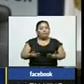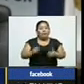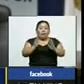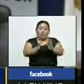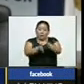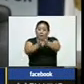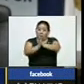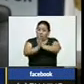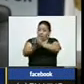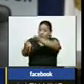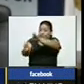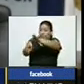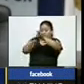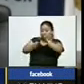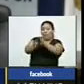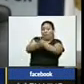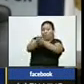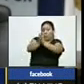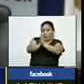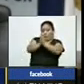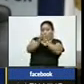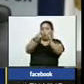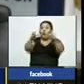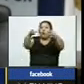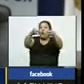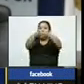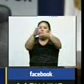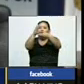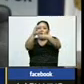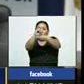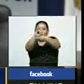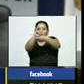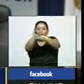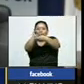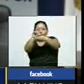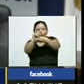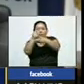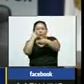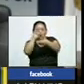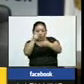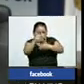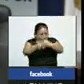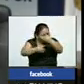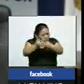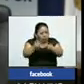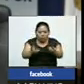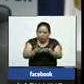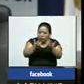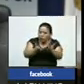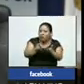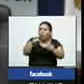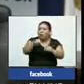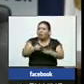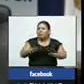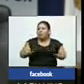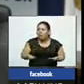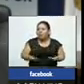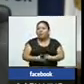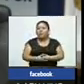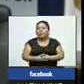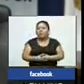solicitud a través de OIT, en la cual pide que podamos dar algún avance acerca de las investigaciones que se han estado